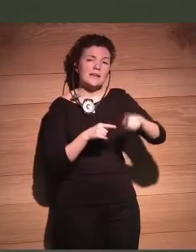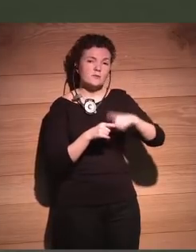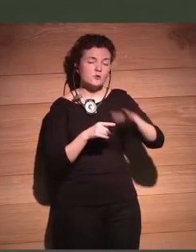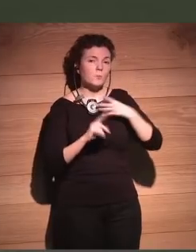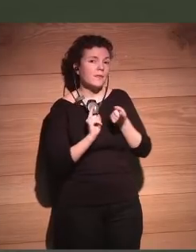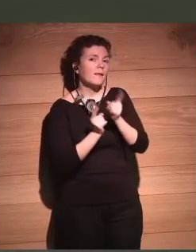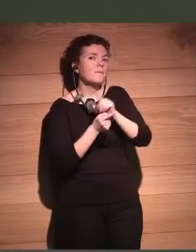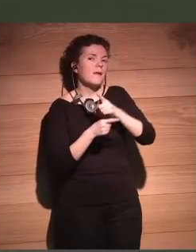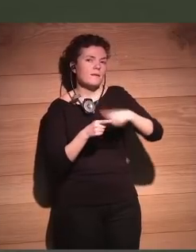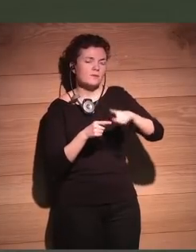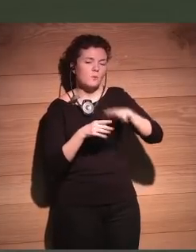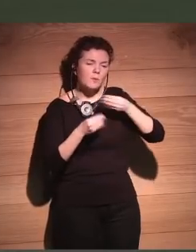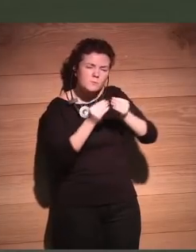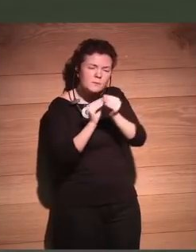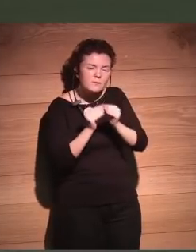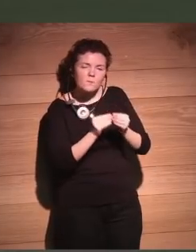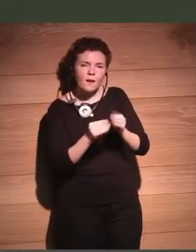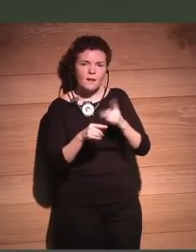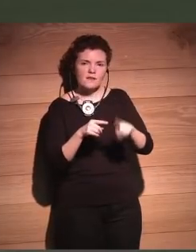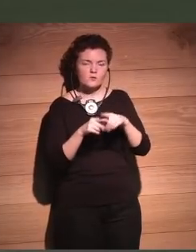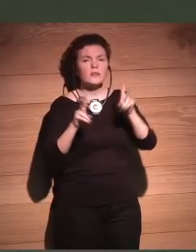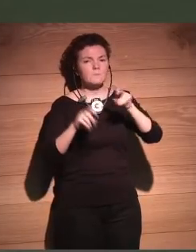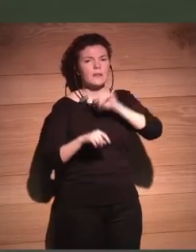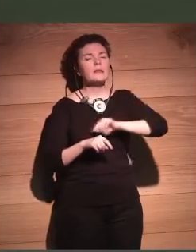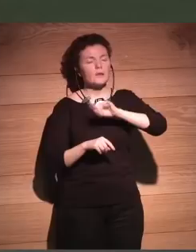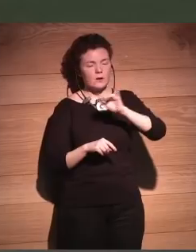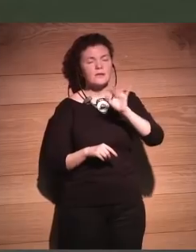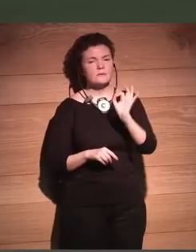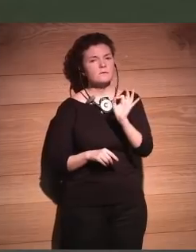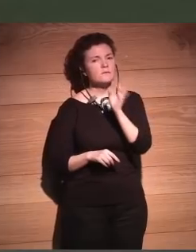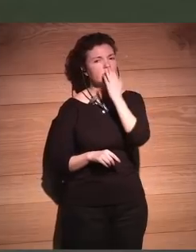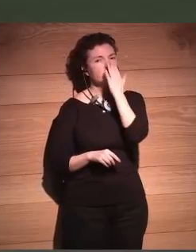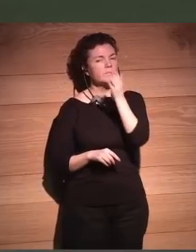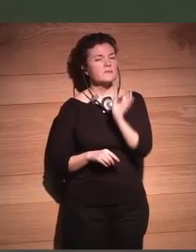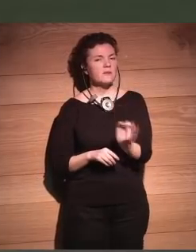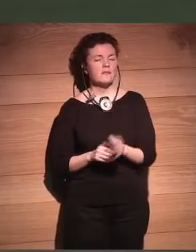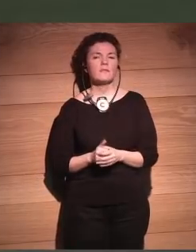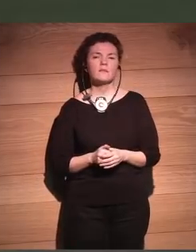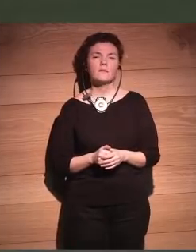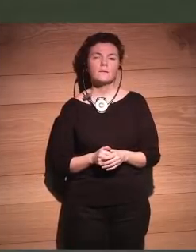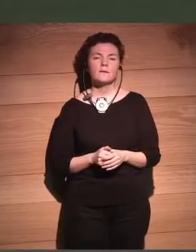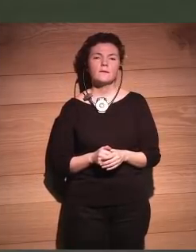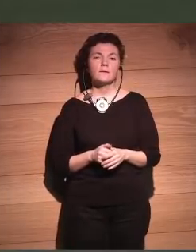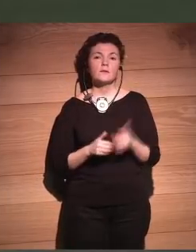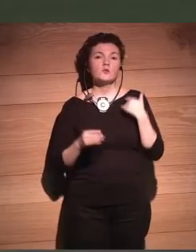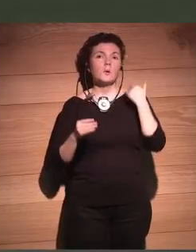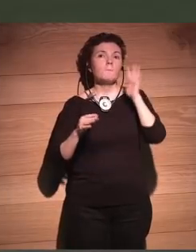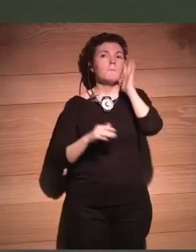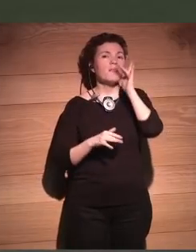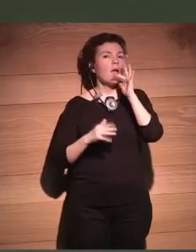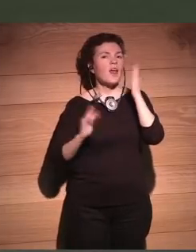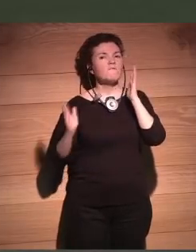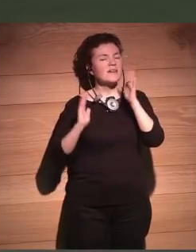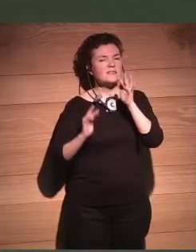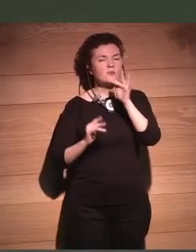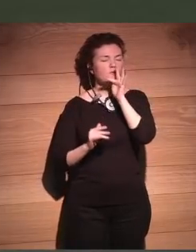podemos cambiar, podemos manipular las cosas. Hay un gran tema ético en este sentido, es verdad. Y creo que no estamos en esta